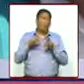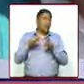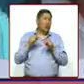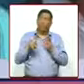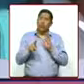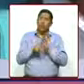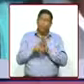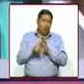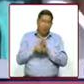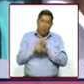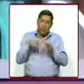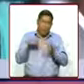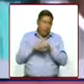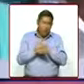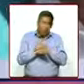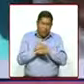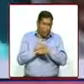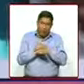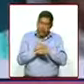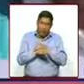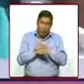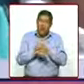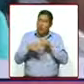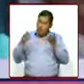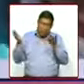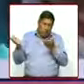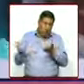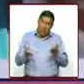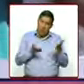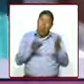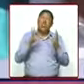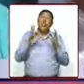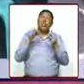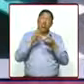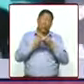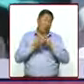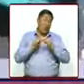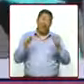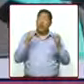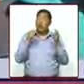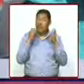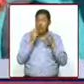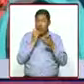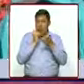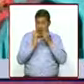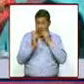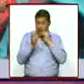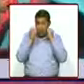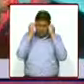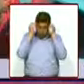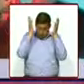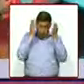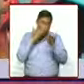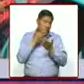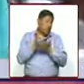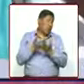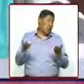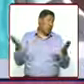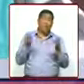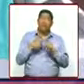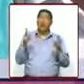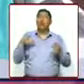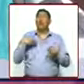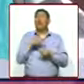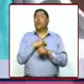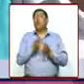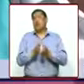hemos prohibido que entren a la ciudad, que entren, que no la destrocen, que dialoguen y ojalá encuentren buenas cosas para la ciudad.